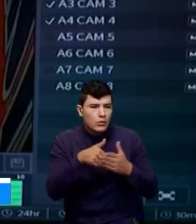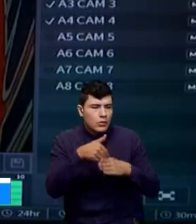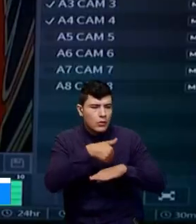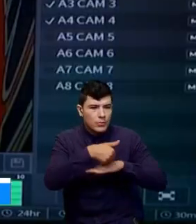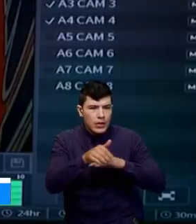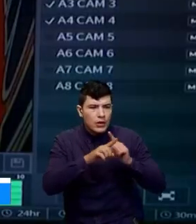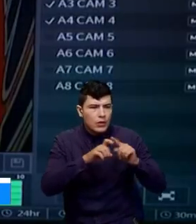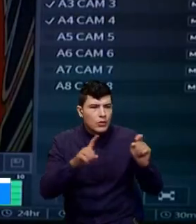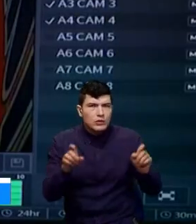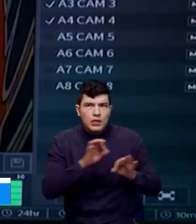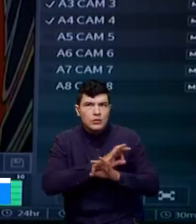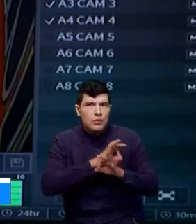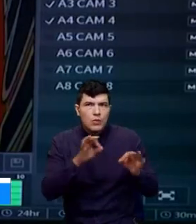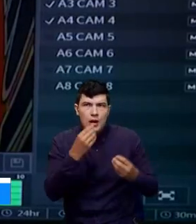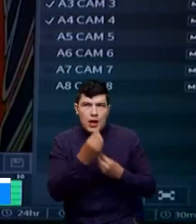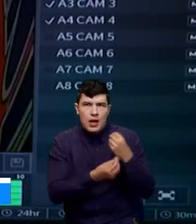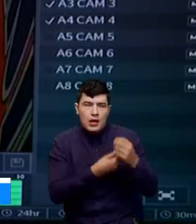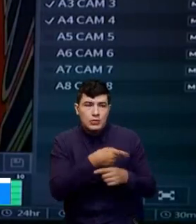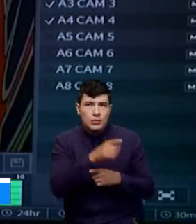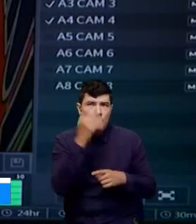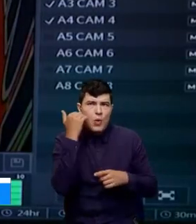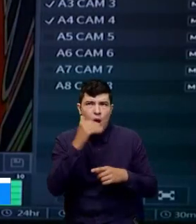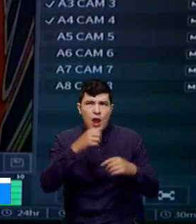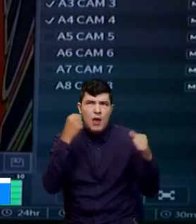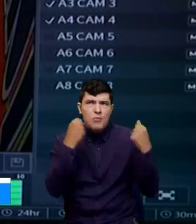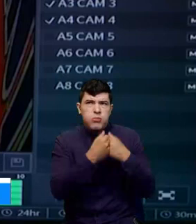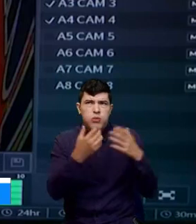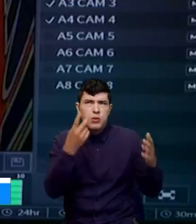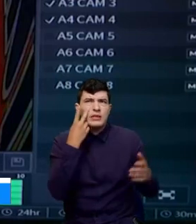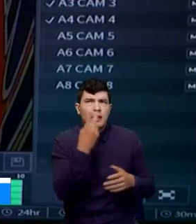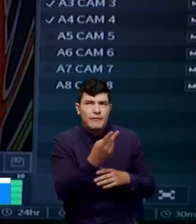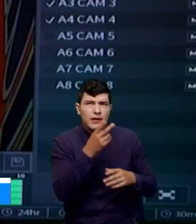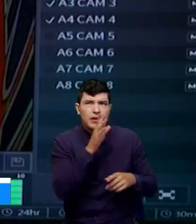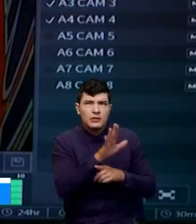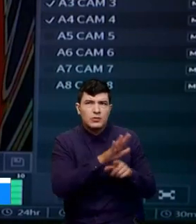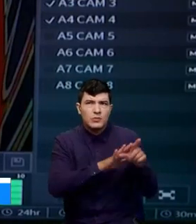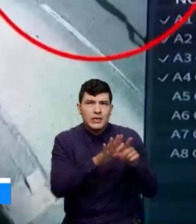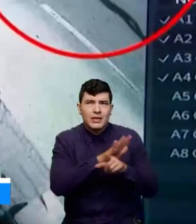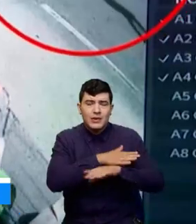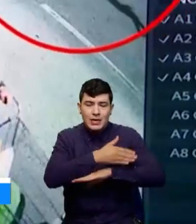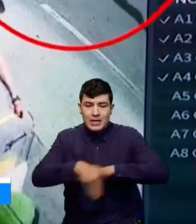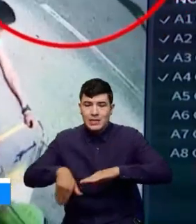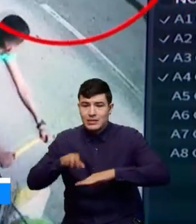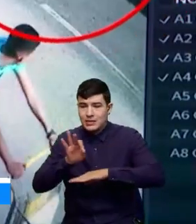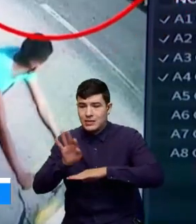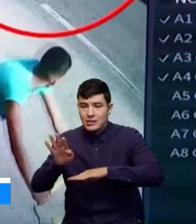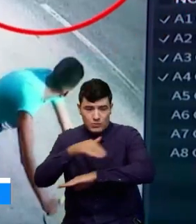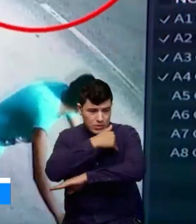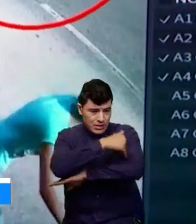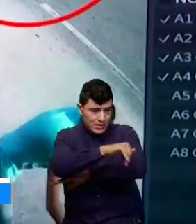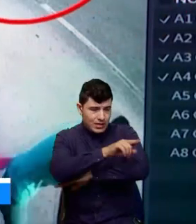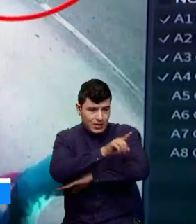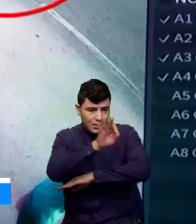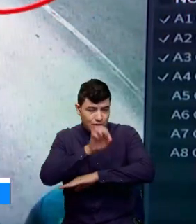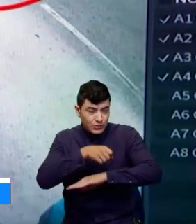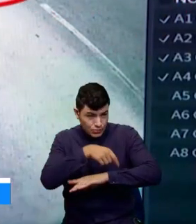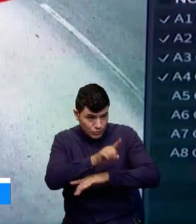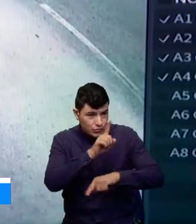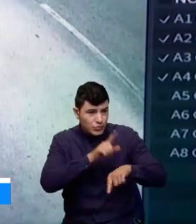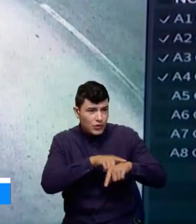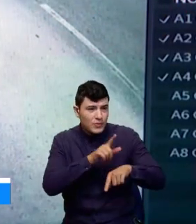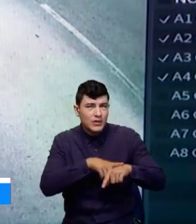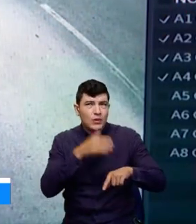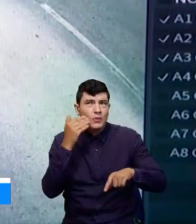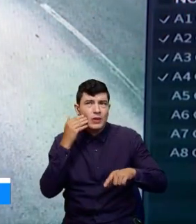cosas que nunca pasó la mujer fue arrollada como se ve en el vídeo sobre la calle 34 con carrera 18 en momentos que